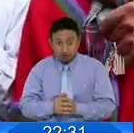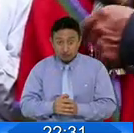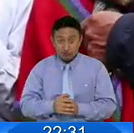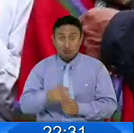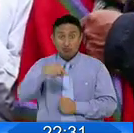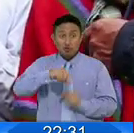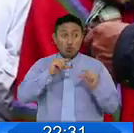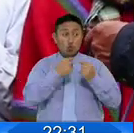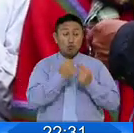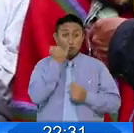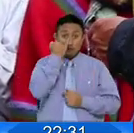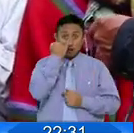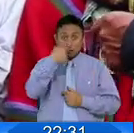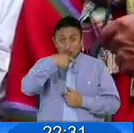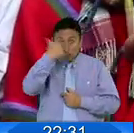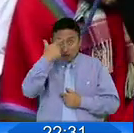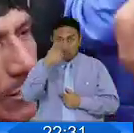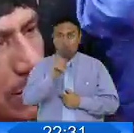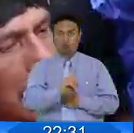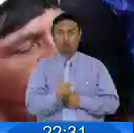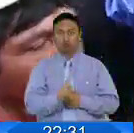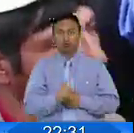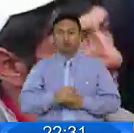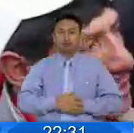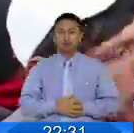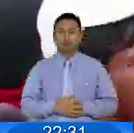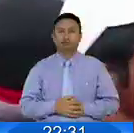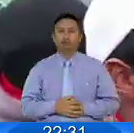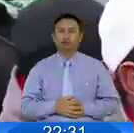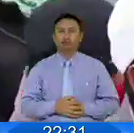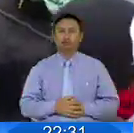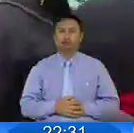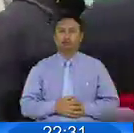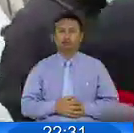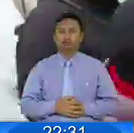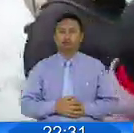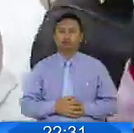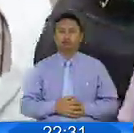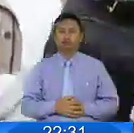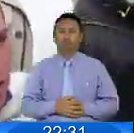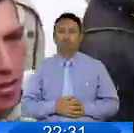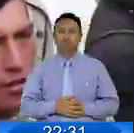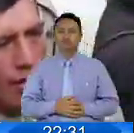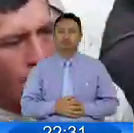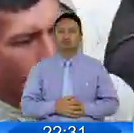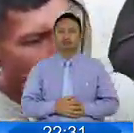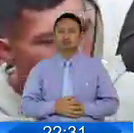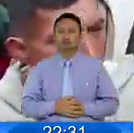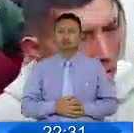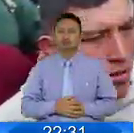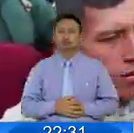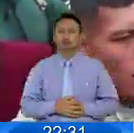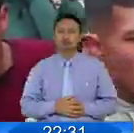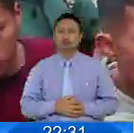mal a nuestros dirigentes. Con la realización de Andy Calero en Bolívar, informó Darwin Altamirano.